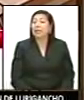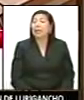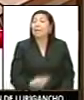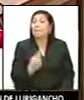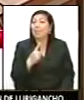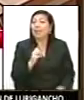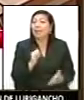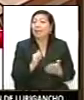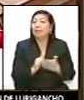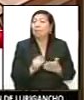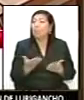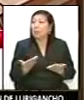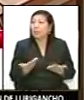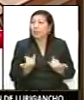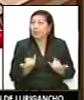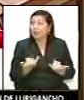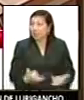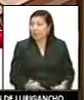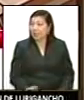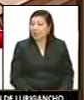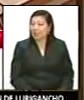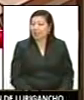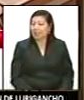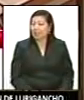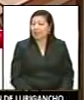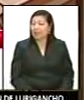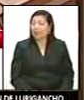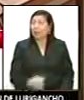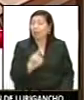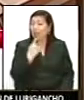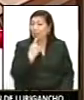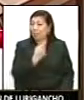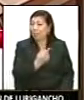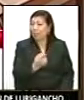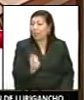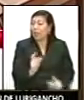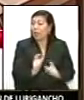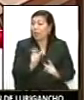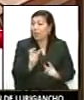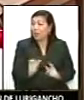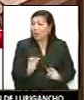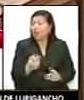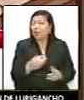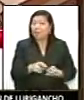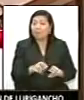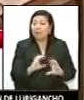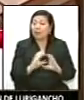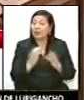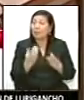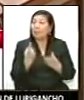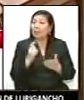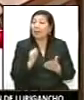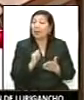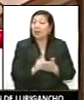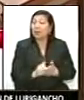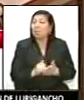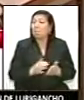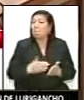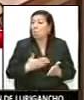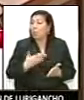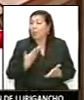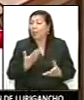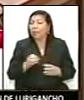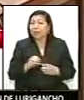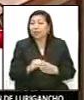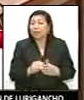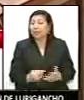evitar, y por eso que desde aquí hacemos también un llamado al resto de colegas, al resto del pleno de congresistas, para que pueda agilizarse, al